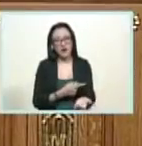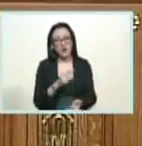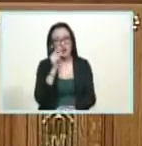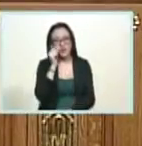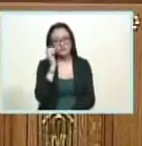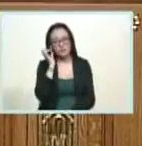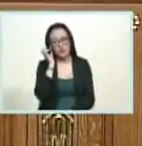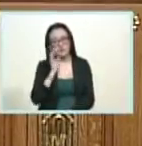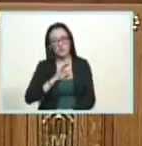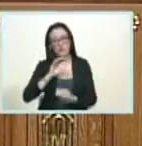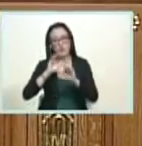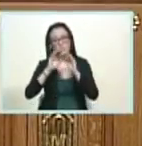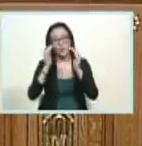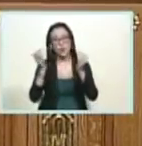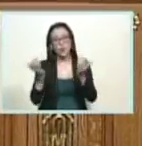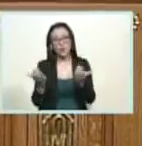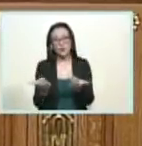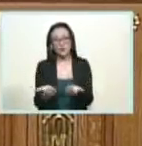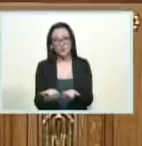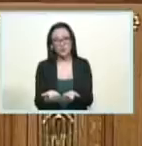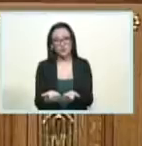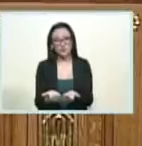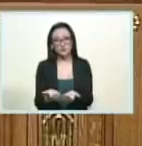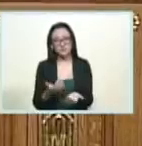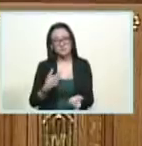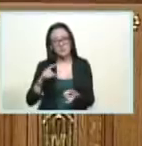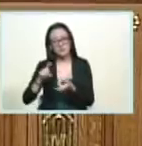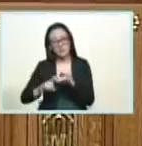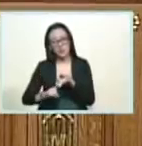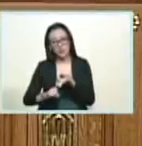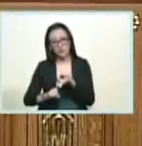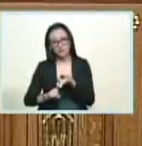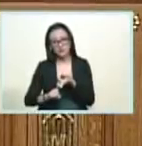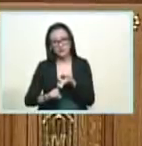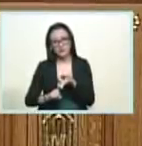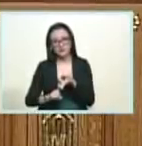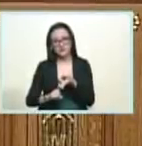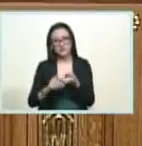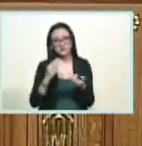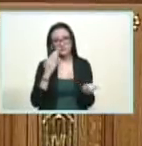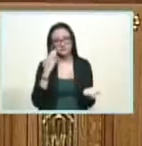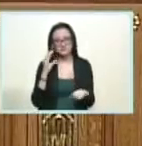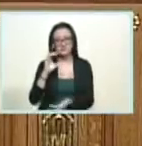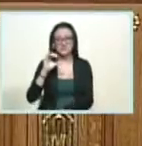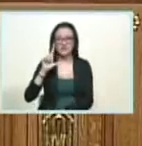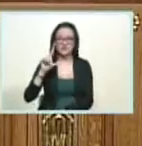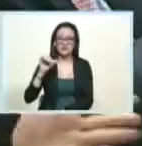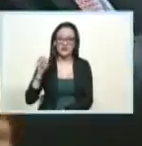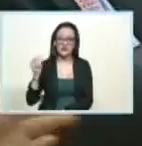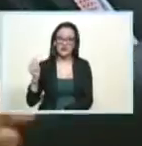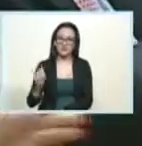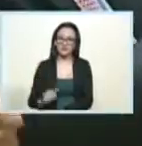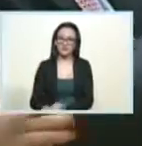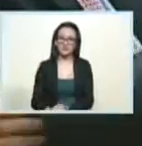mundo. Compañera primera combatiente, Cilia Flores,